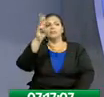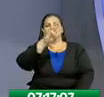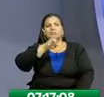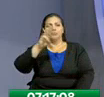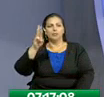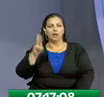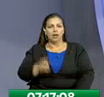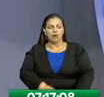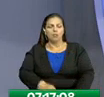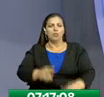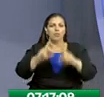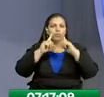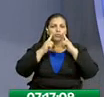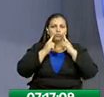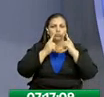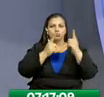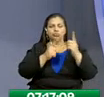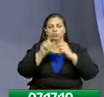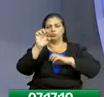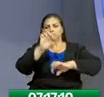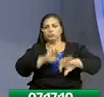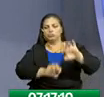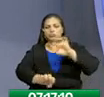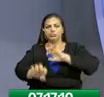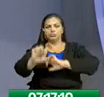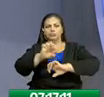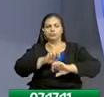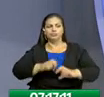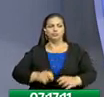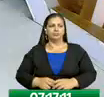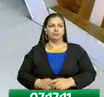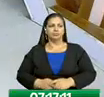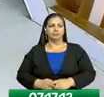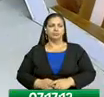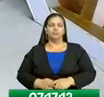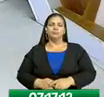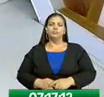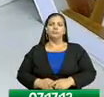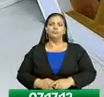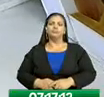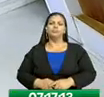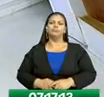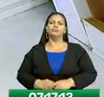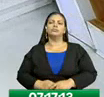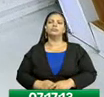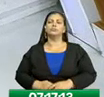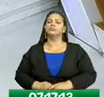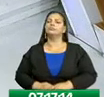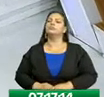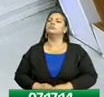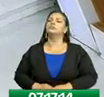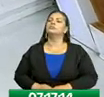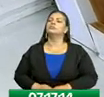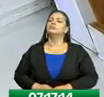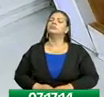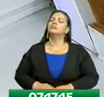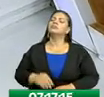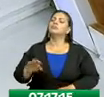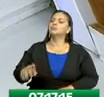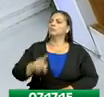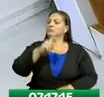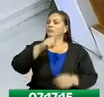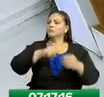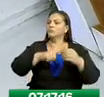de un caso que pueda sugerirse como sospechoso. Siendo así, entonces, de momento solo se puede hablar de